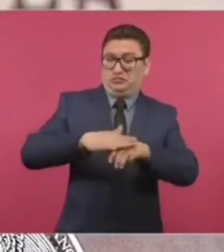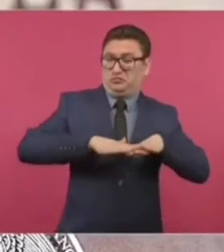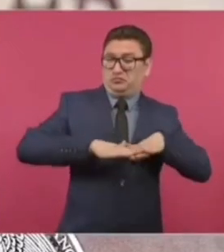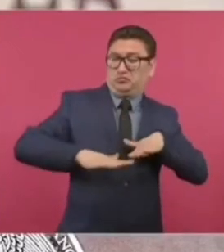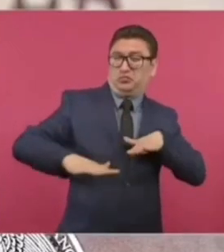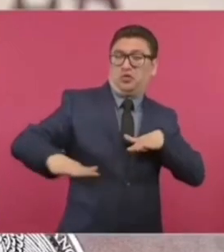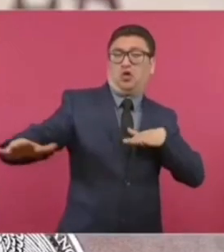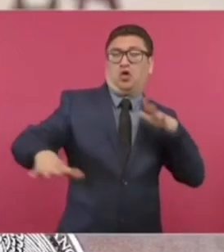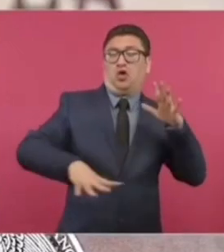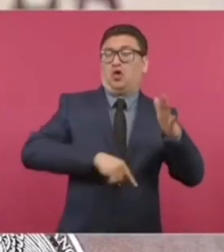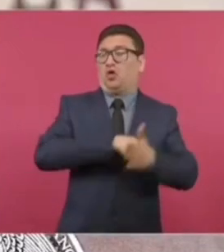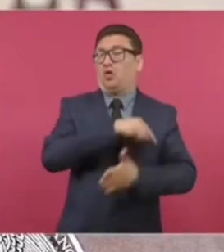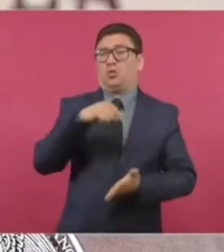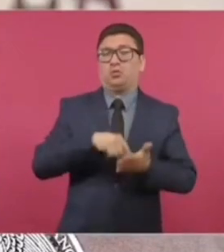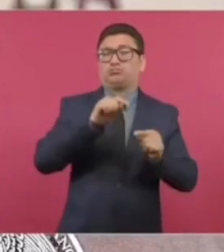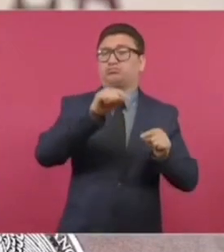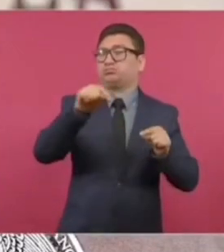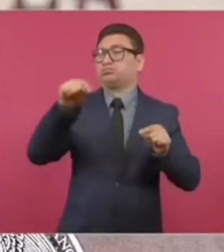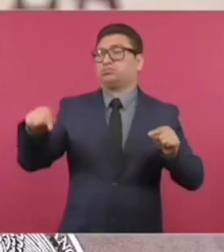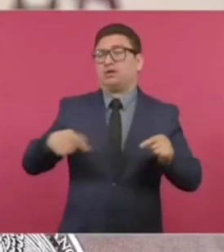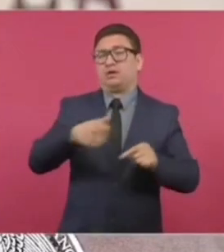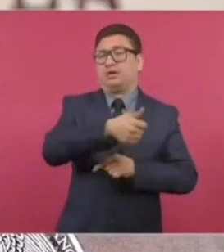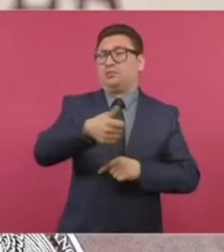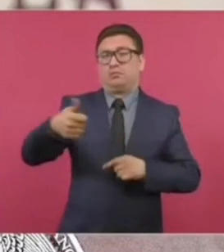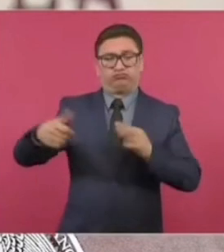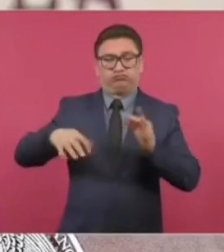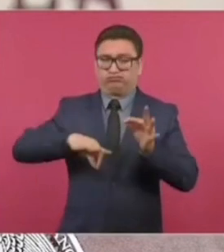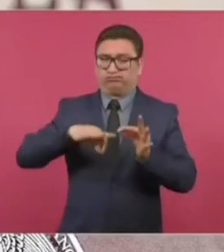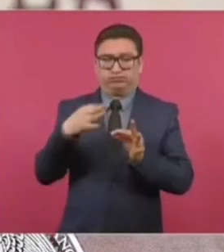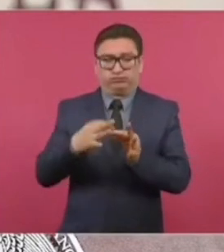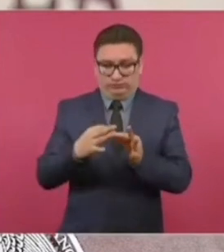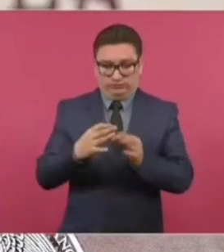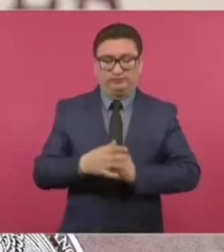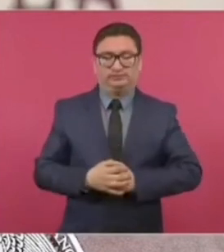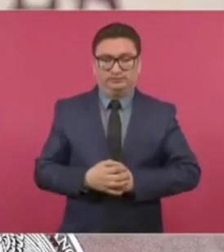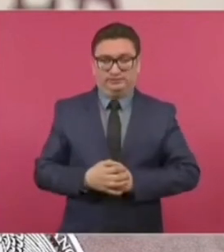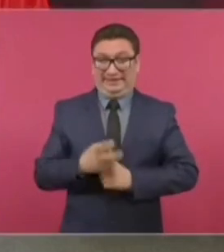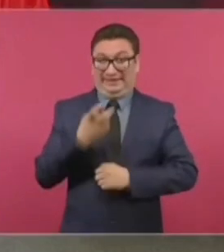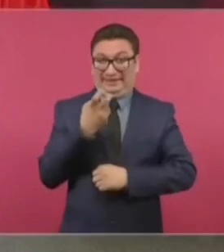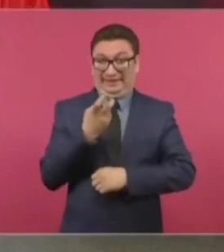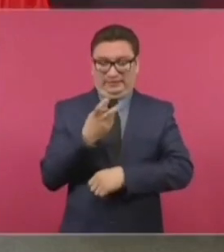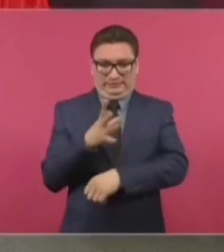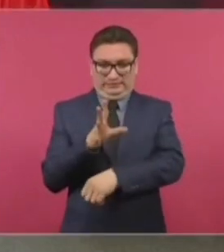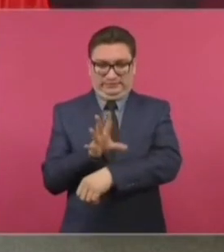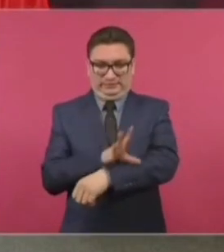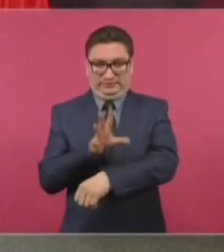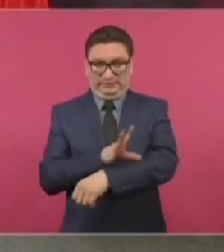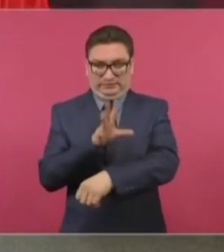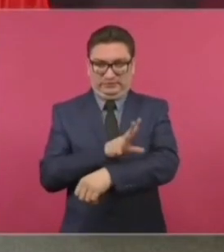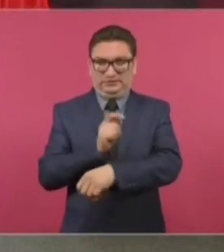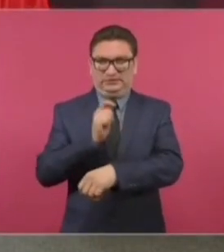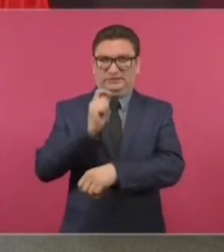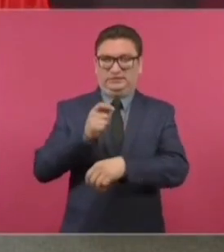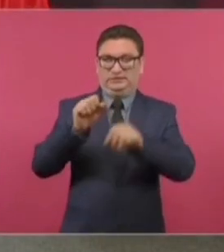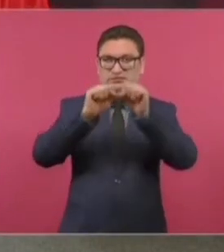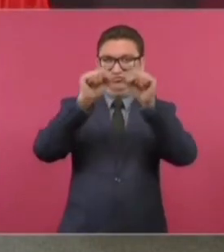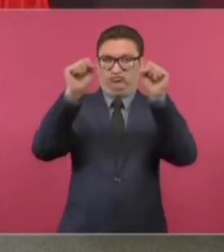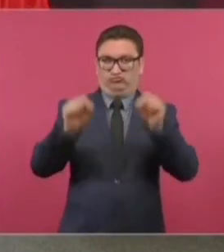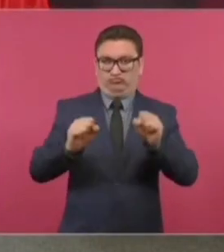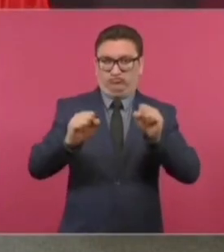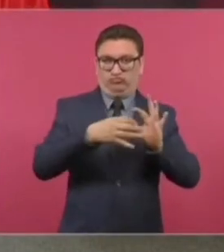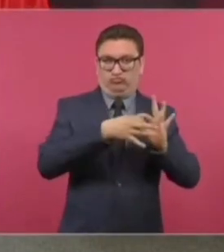partes. Esta electrificación, ¿verdad?, crea un sistema